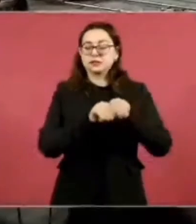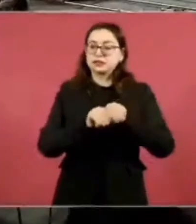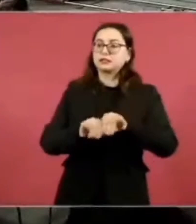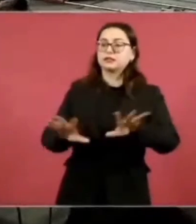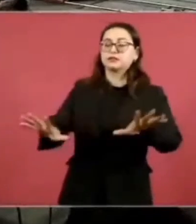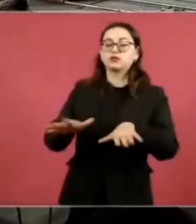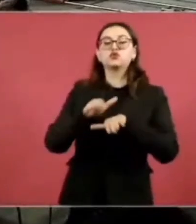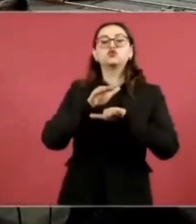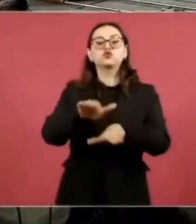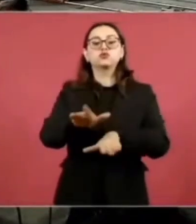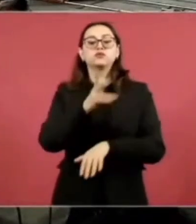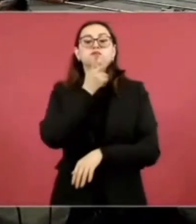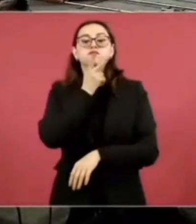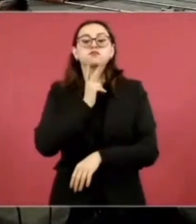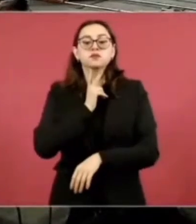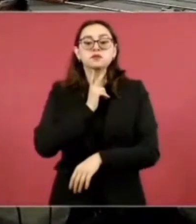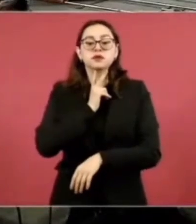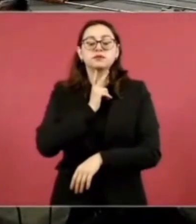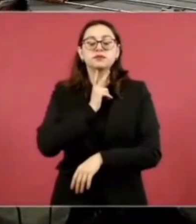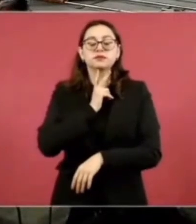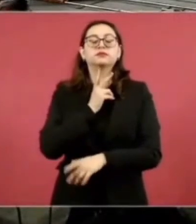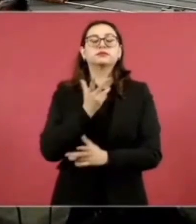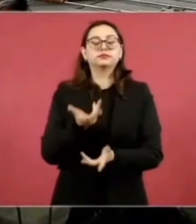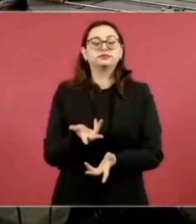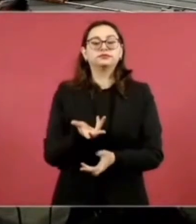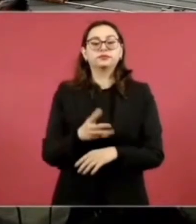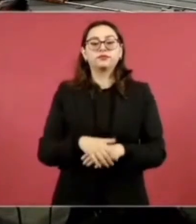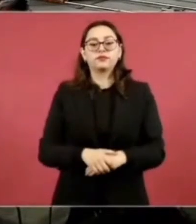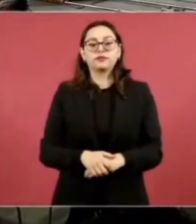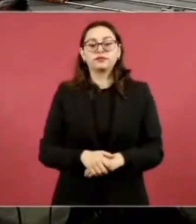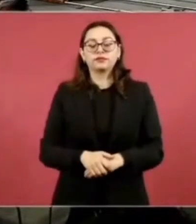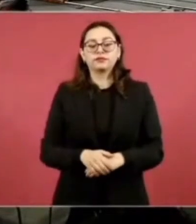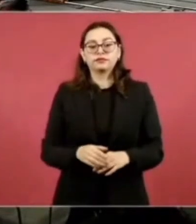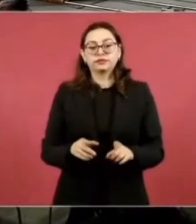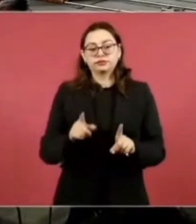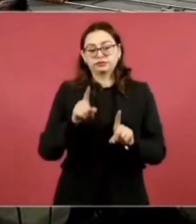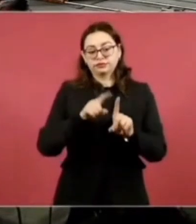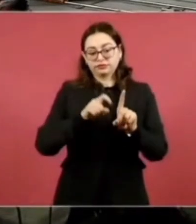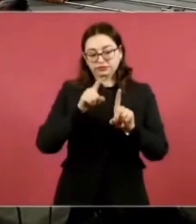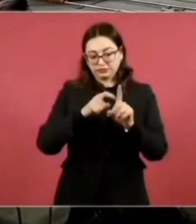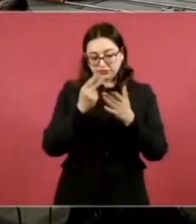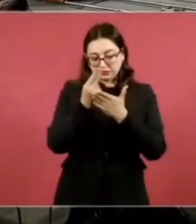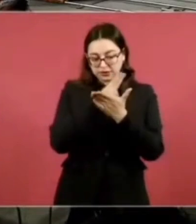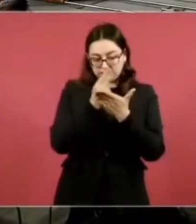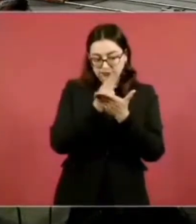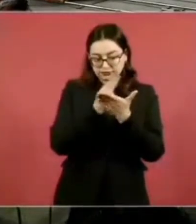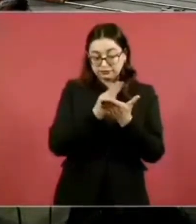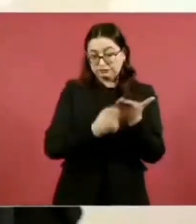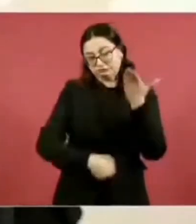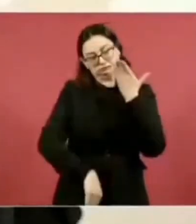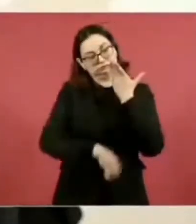que el caricaturista, este es nuestro adversario,